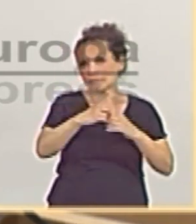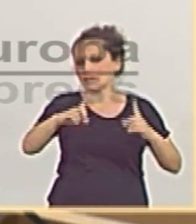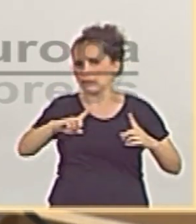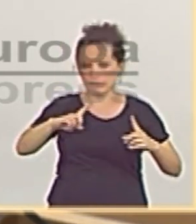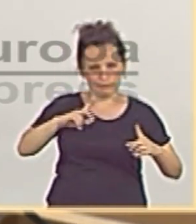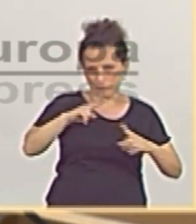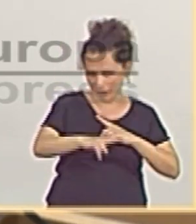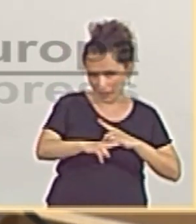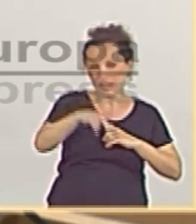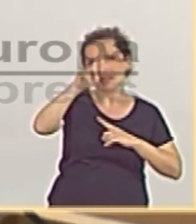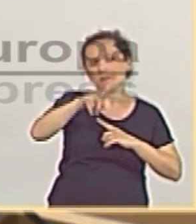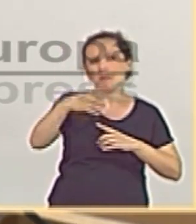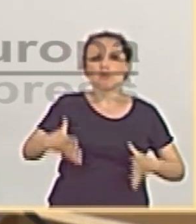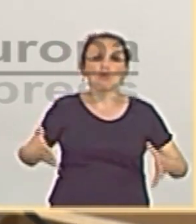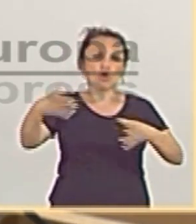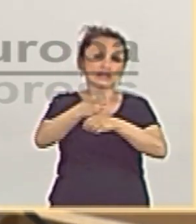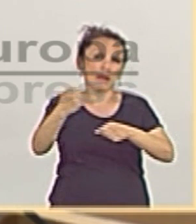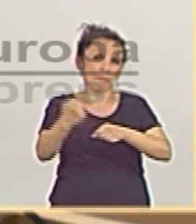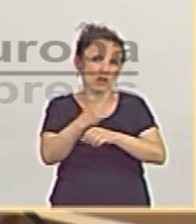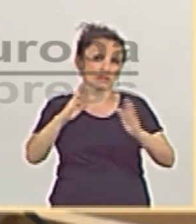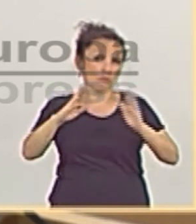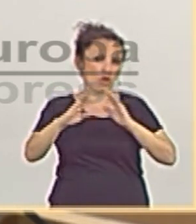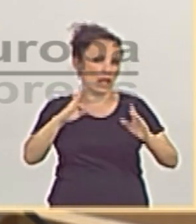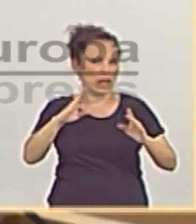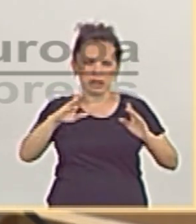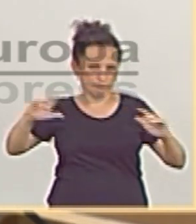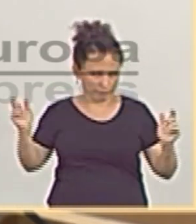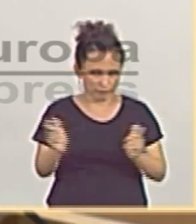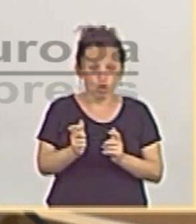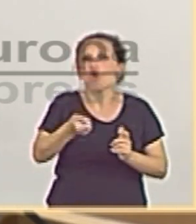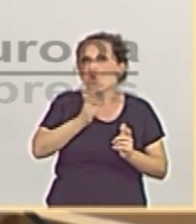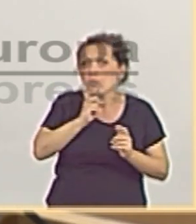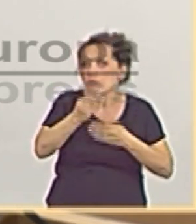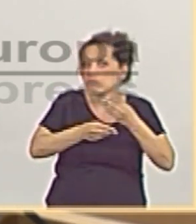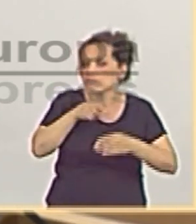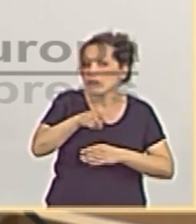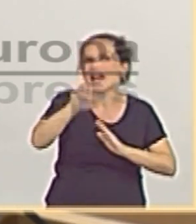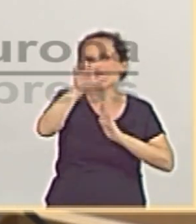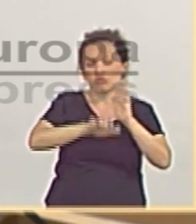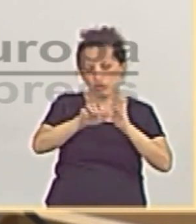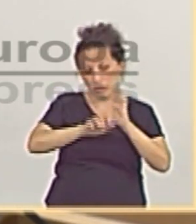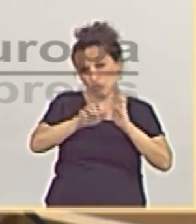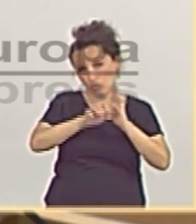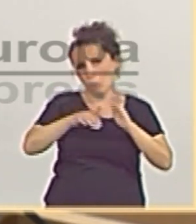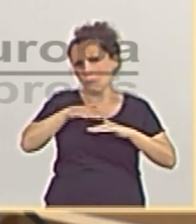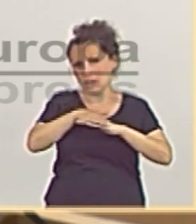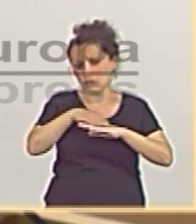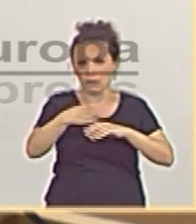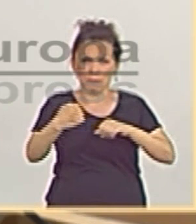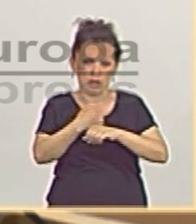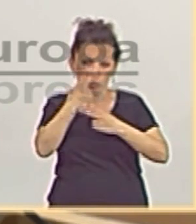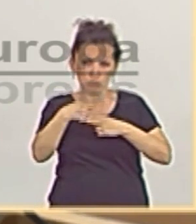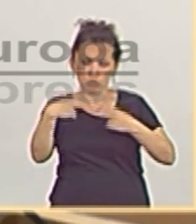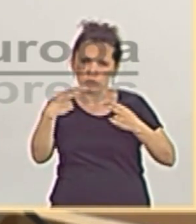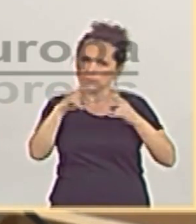bolsas de empleo público temporal. Iso o vamos facer reformando o estatuto básico do empleado público para establecer